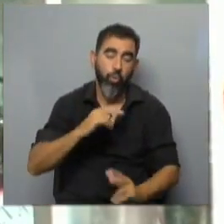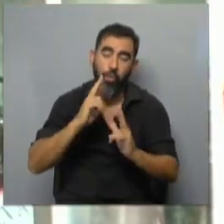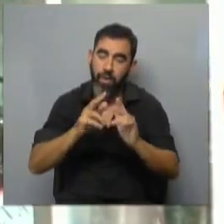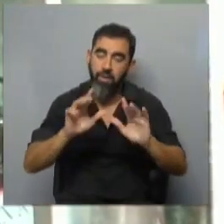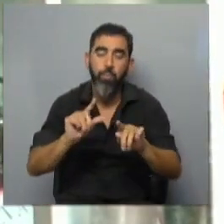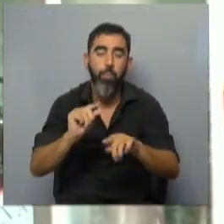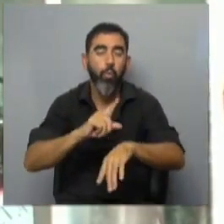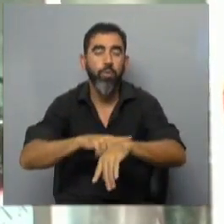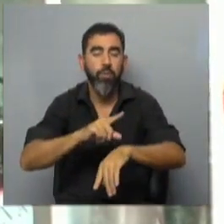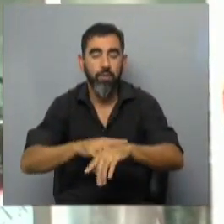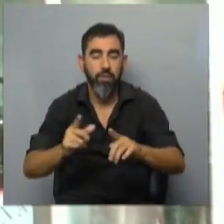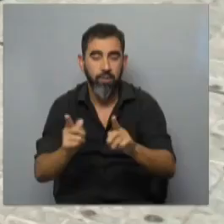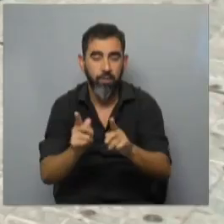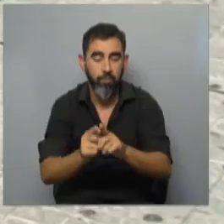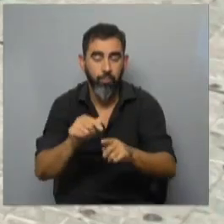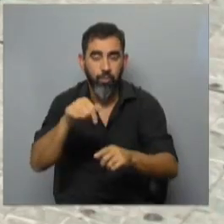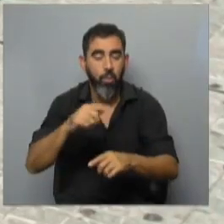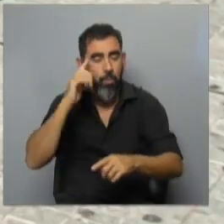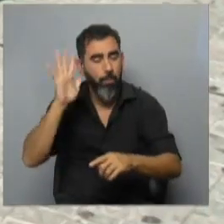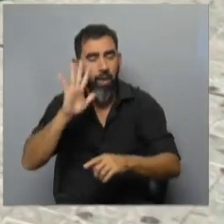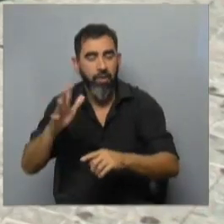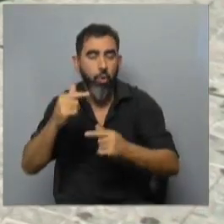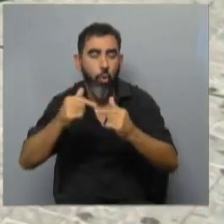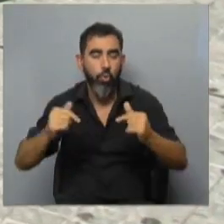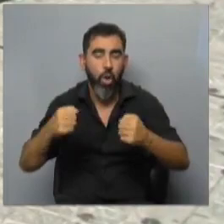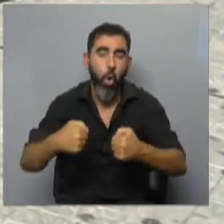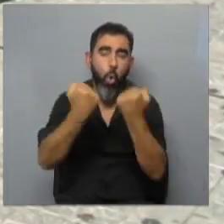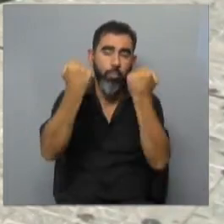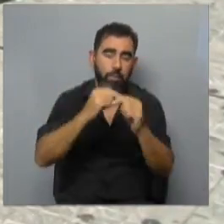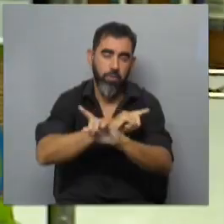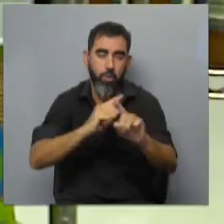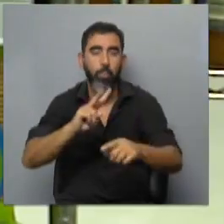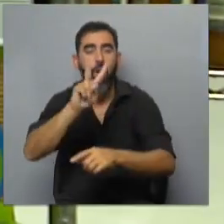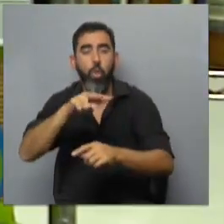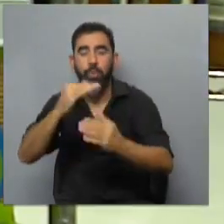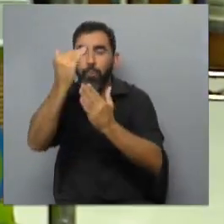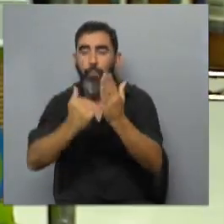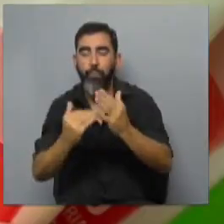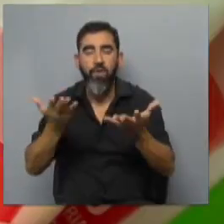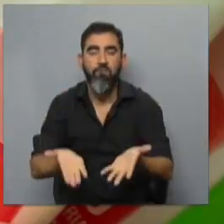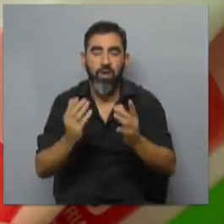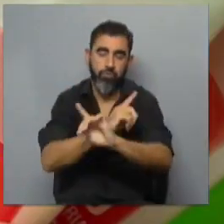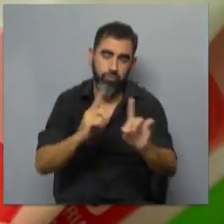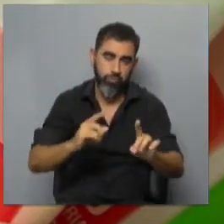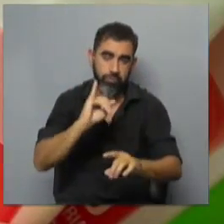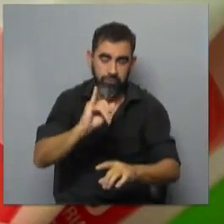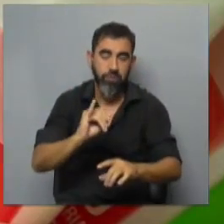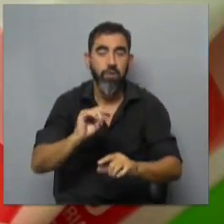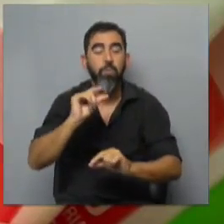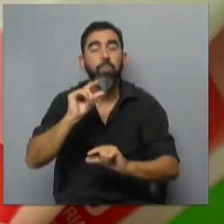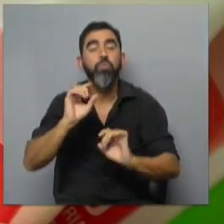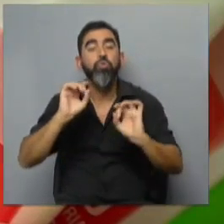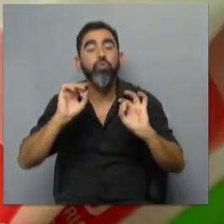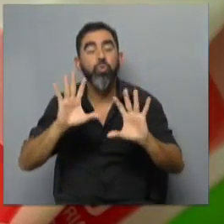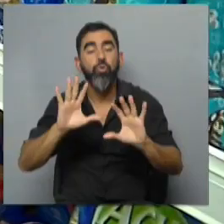en el corto plazo acá no estamos pensando en medidas que son de shock para lograr en dos meses bajar la inflación sino que justamente hemos ponderado